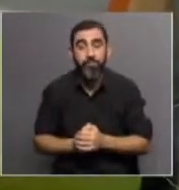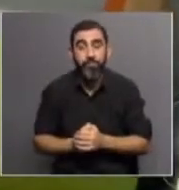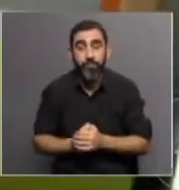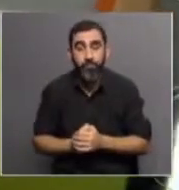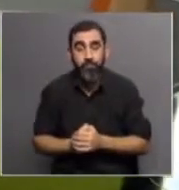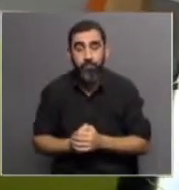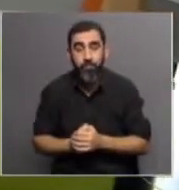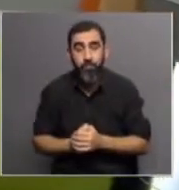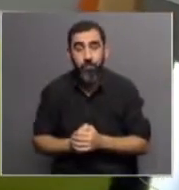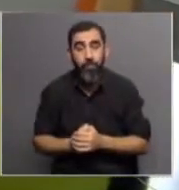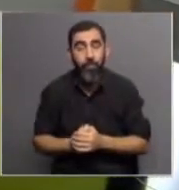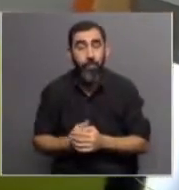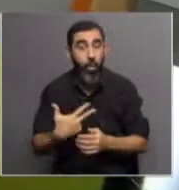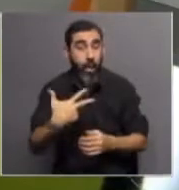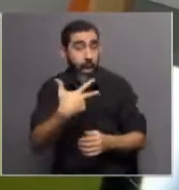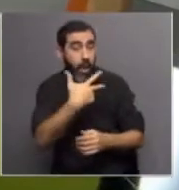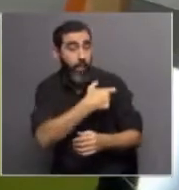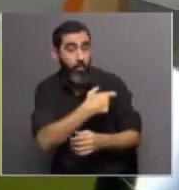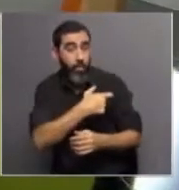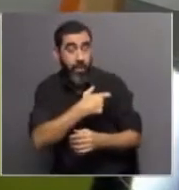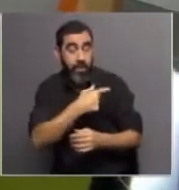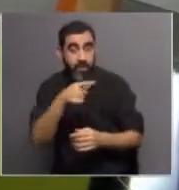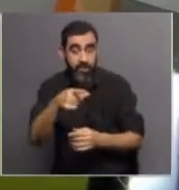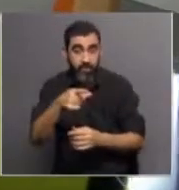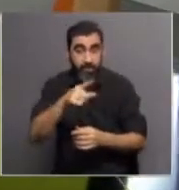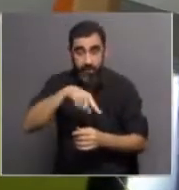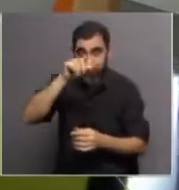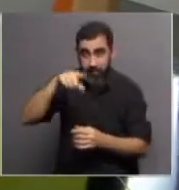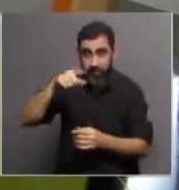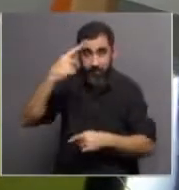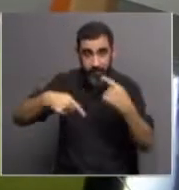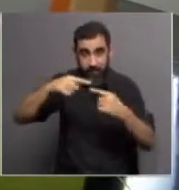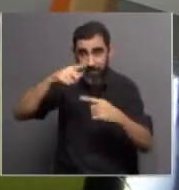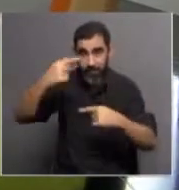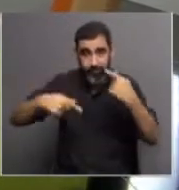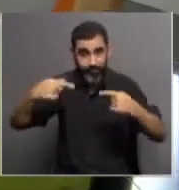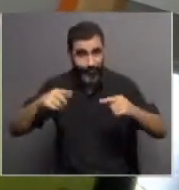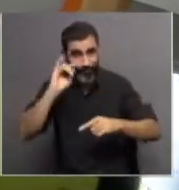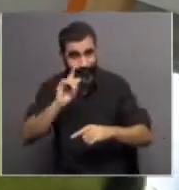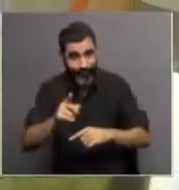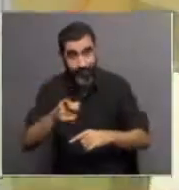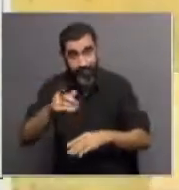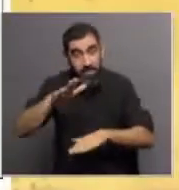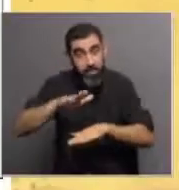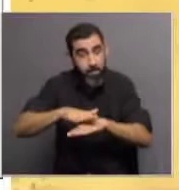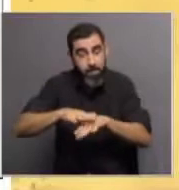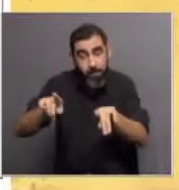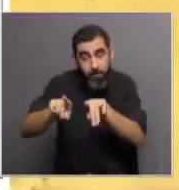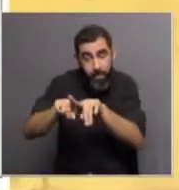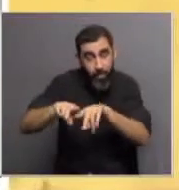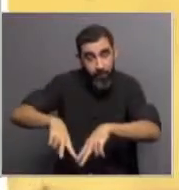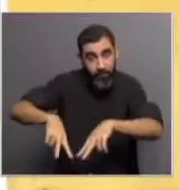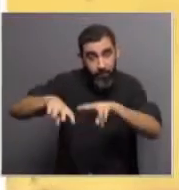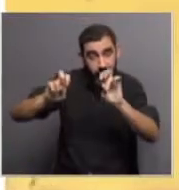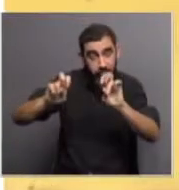cómo se da el efecto de las vacunas cuando las curvas empiezan a despegar y a hacer cosas distintas. Exactamente, en ese momento, en ese mismo estudio que hicimos en el